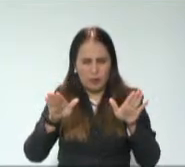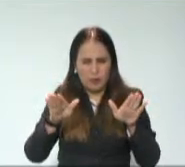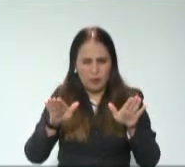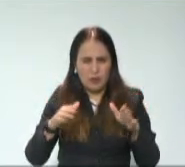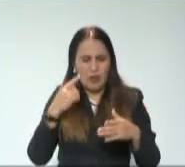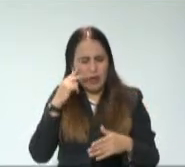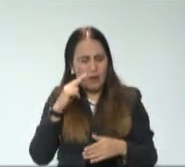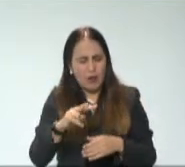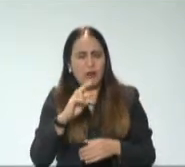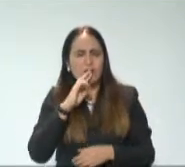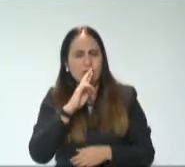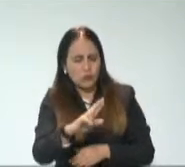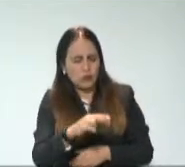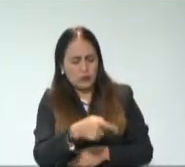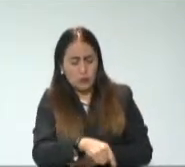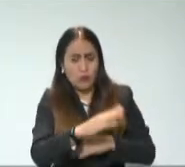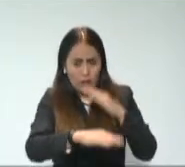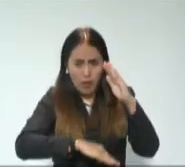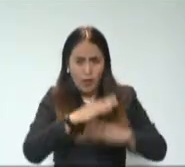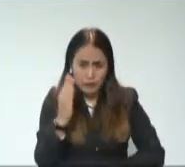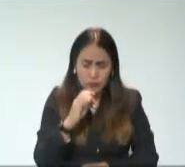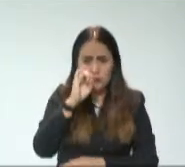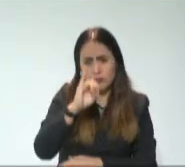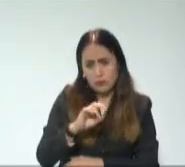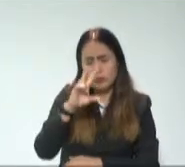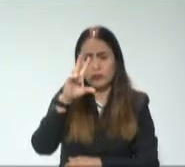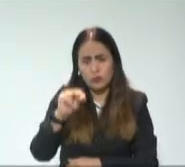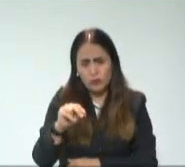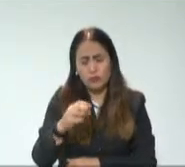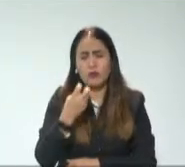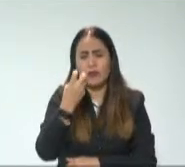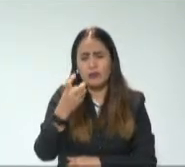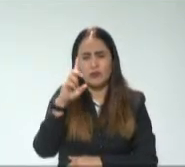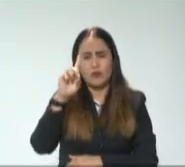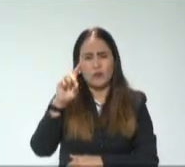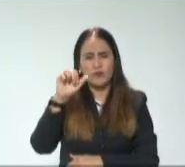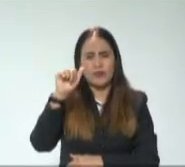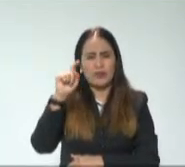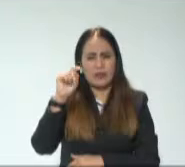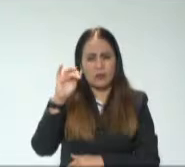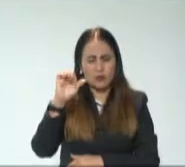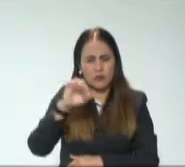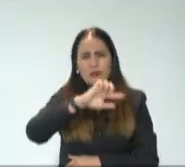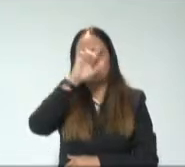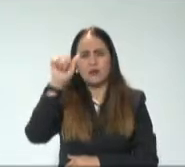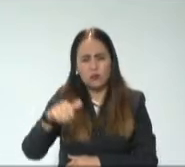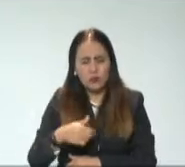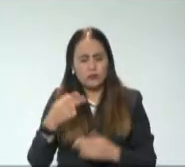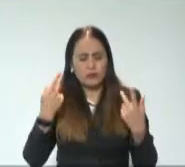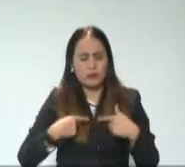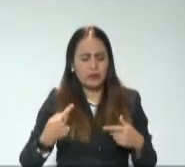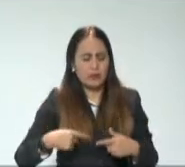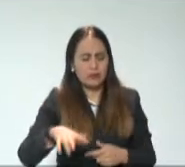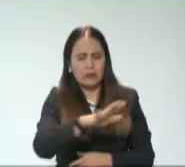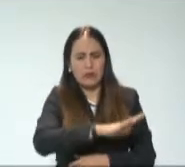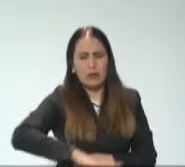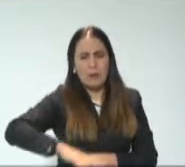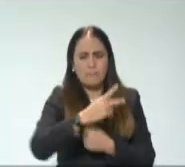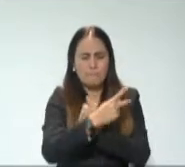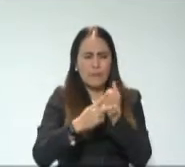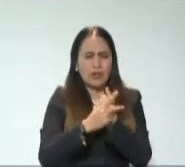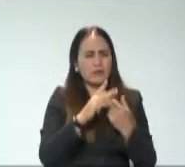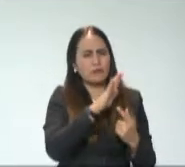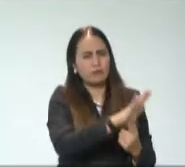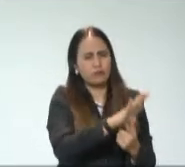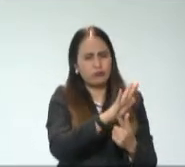decir los resultados eh en esto los datos serán clave para proporcionar herramientas específicas a los países sobre sus